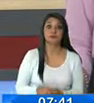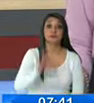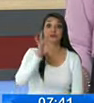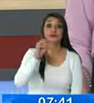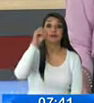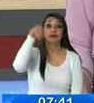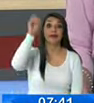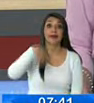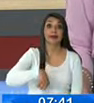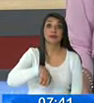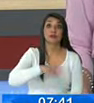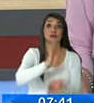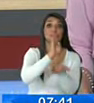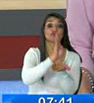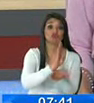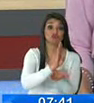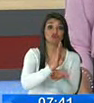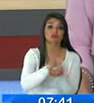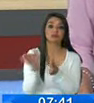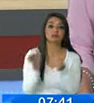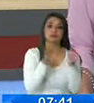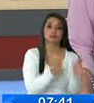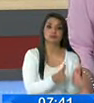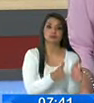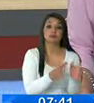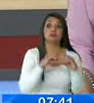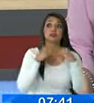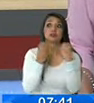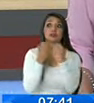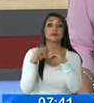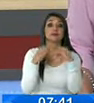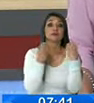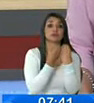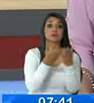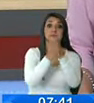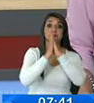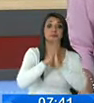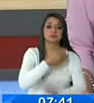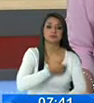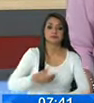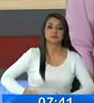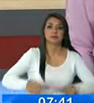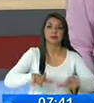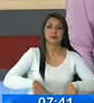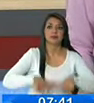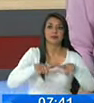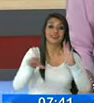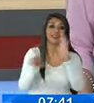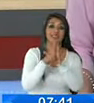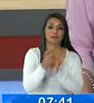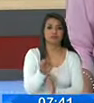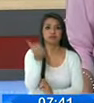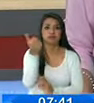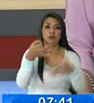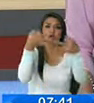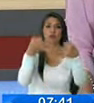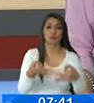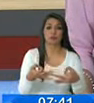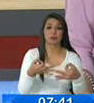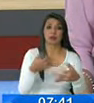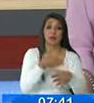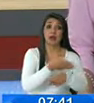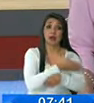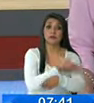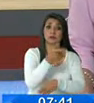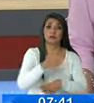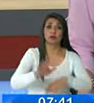90 años del Instituto Ecuatoriano de Seguridad Social, organizaciones exigen al presidente Lenín Moreno que se deroguen leyes y se cumpla con demandas